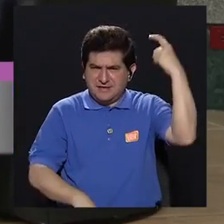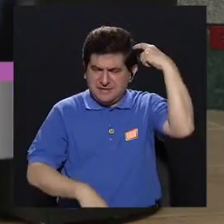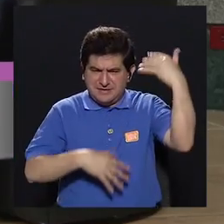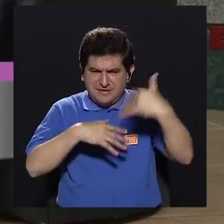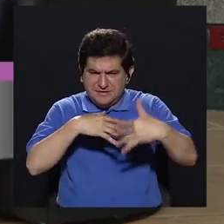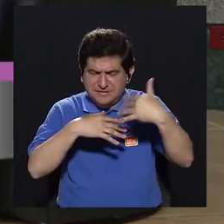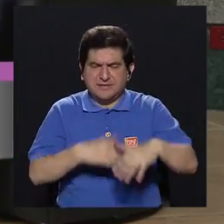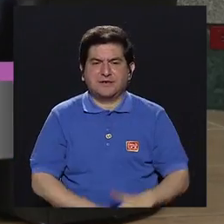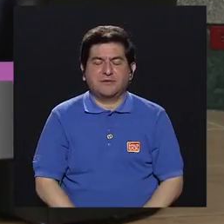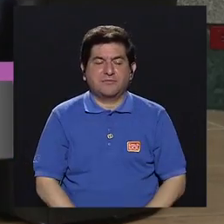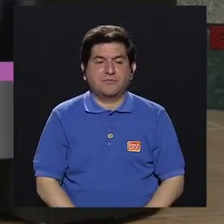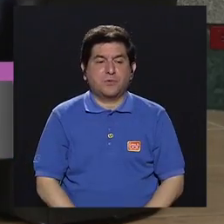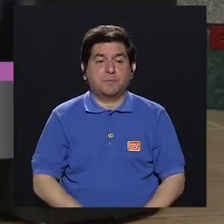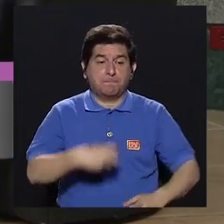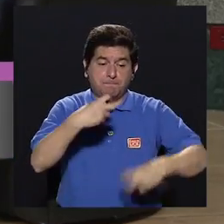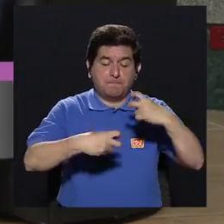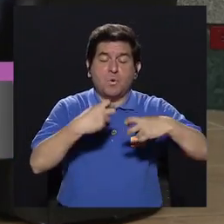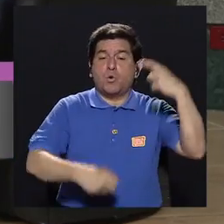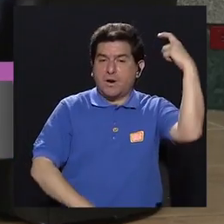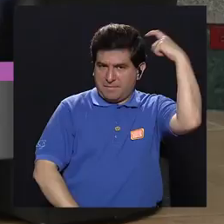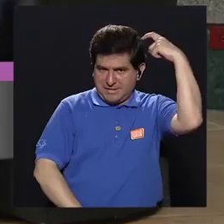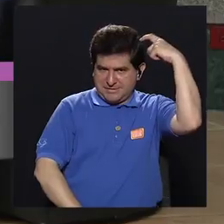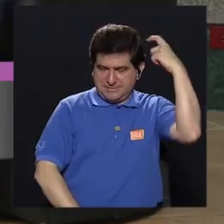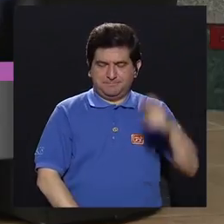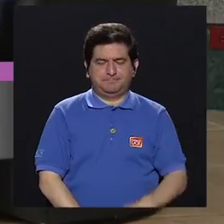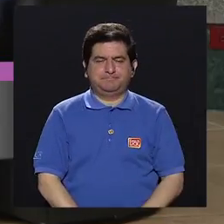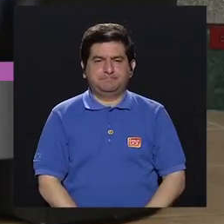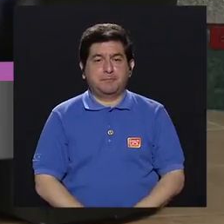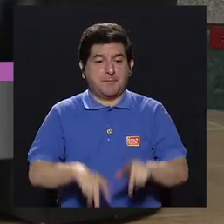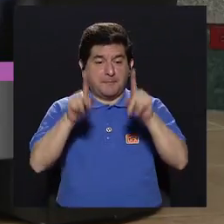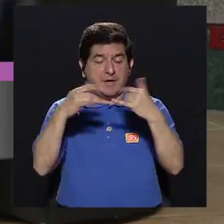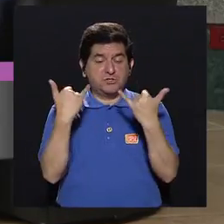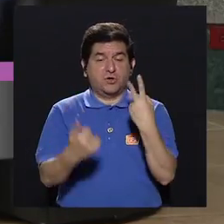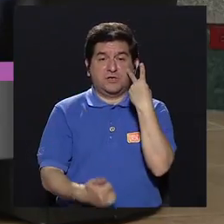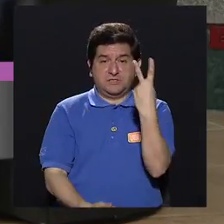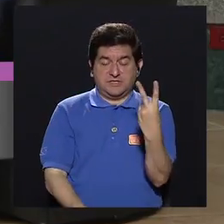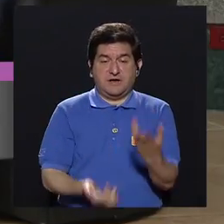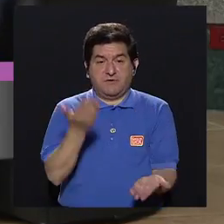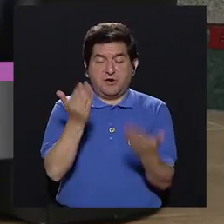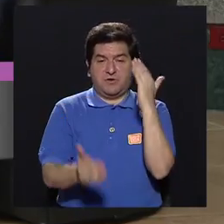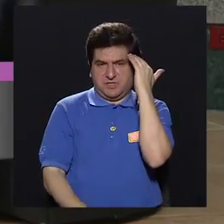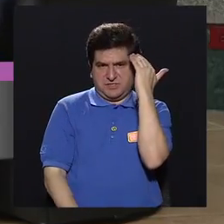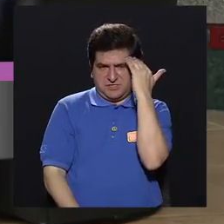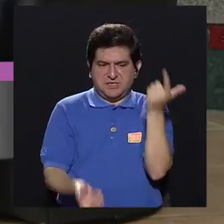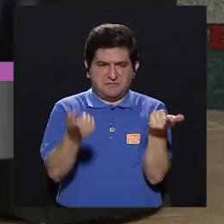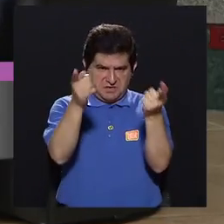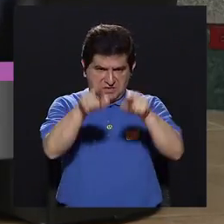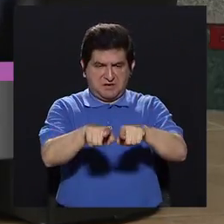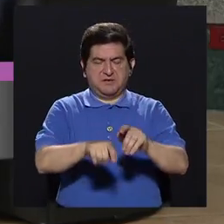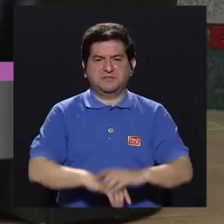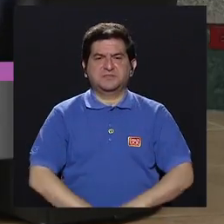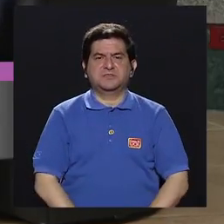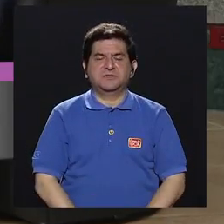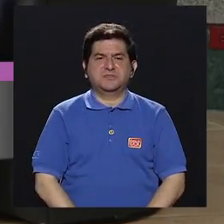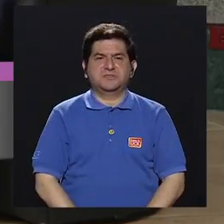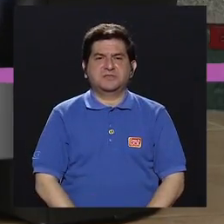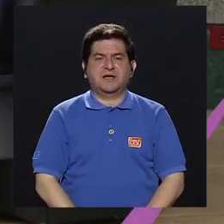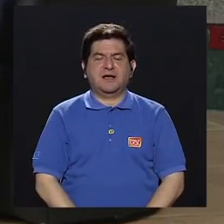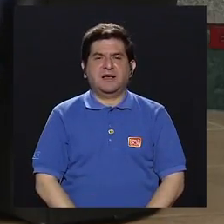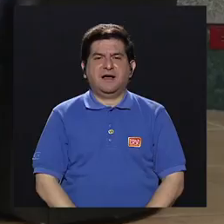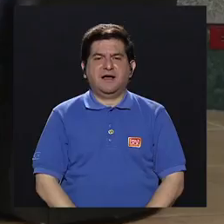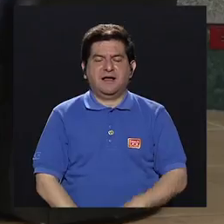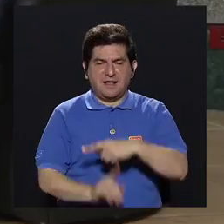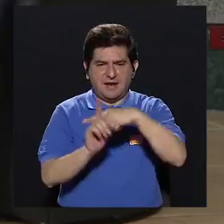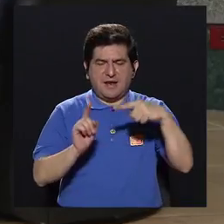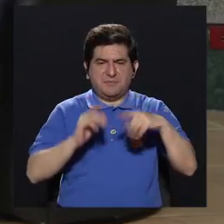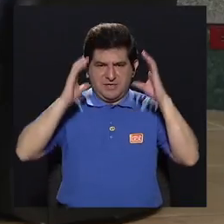secuelas personales son más que todo problemas neurológicos. Por ejemplo, como ya mucha gente lo ha visto o tal vez conocen casos de que les queda la mitad